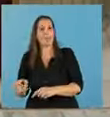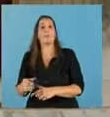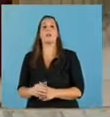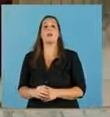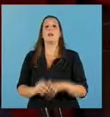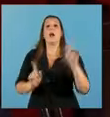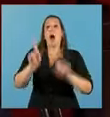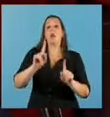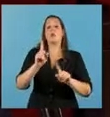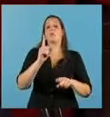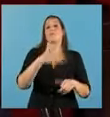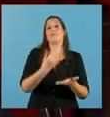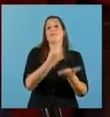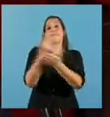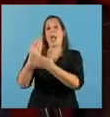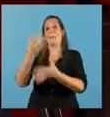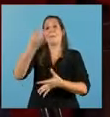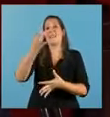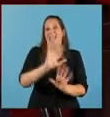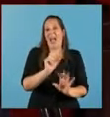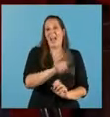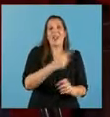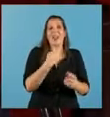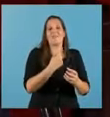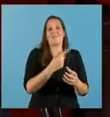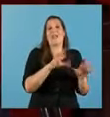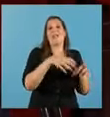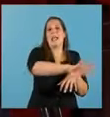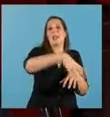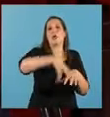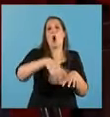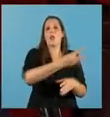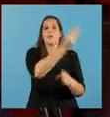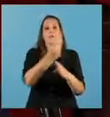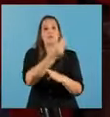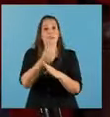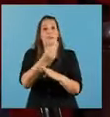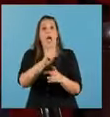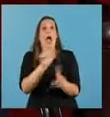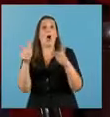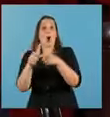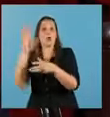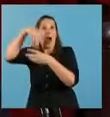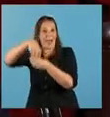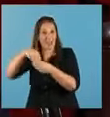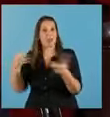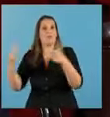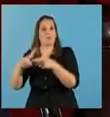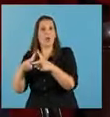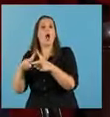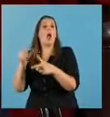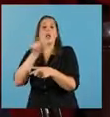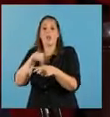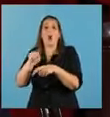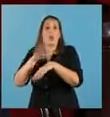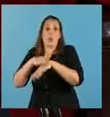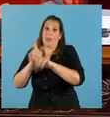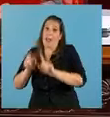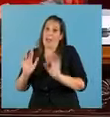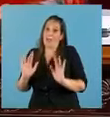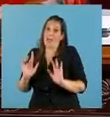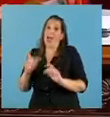estarán representando a los diferentes sectores en el Consejo también compartirán una responsabilidad histórica.